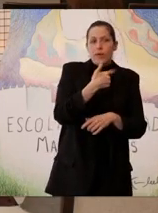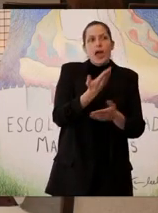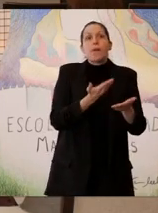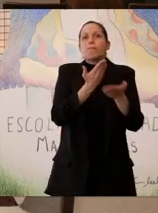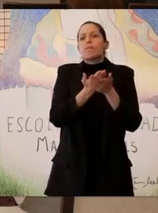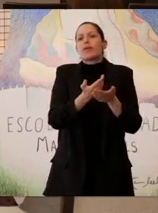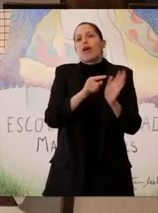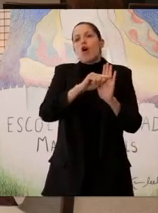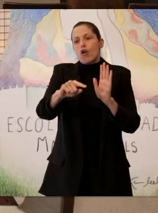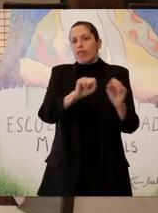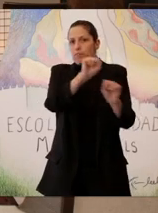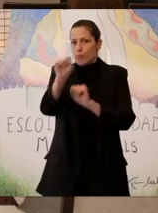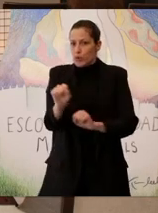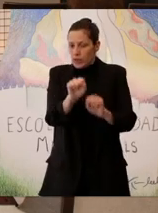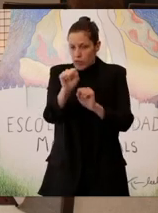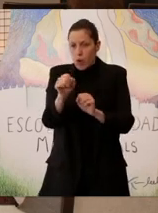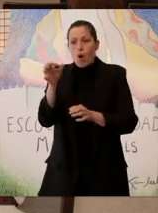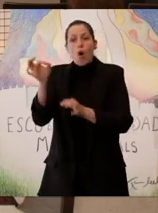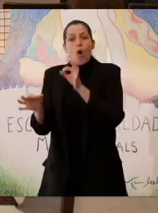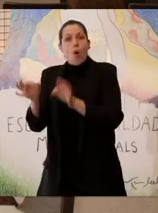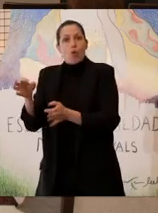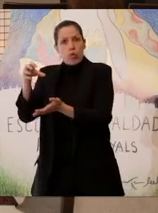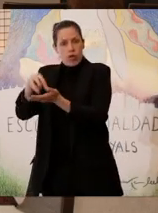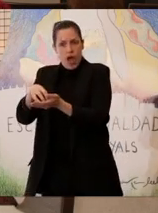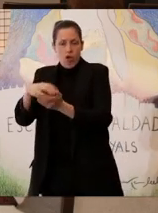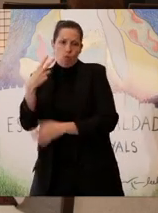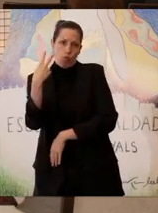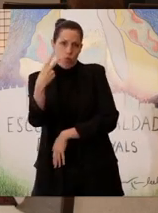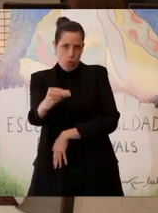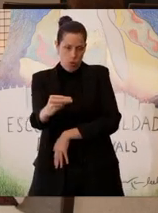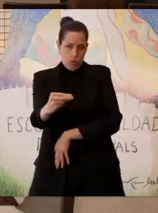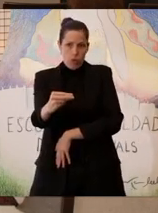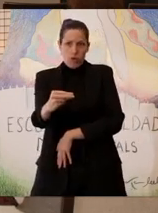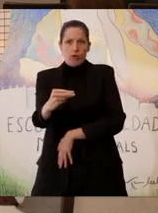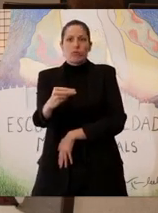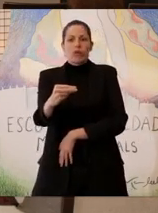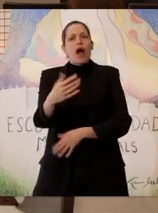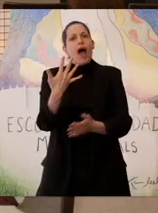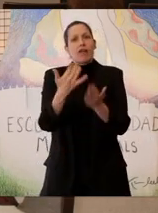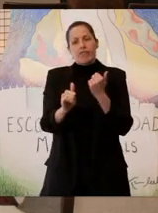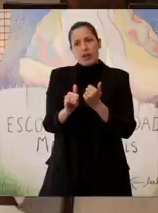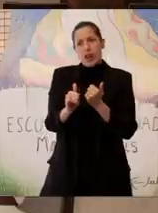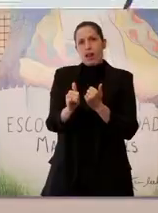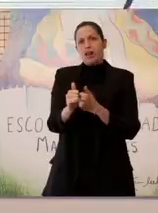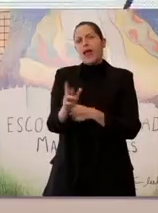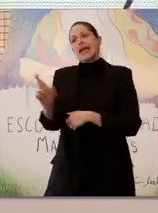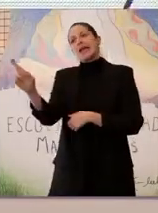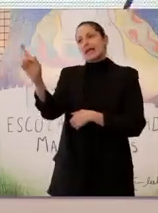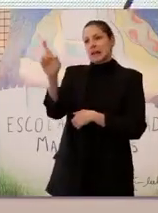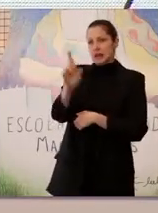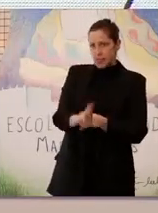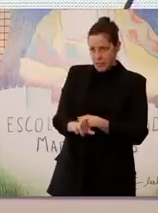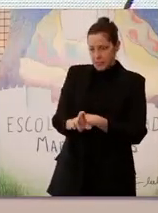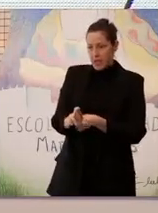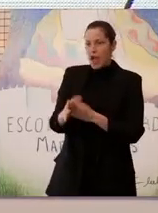protección, se denegó por el juzgado y recurrió el compañero ante la audiencia, y la audiencia la acordó 15 días después de los